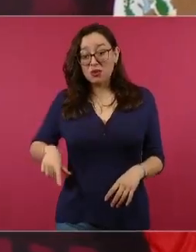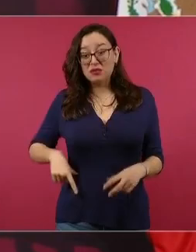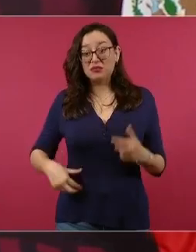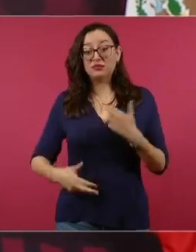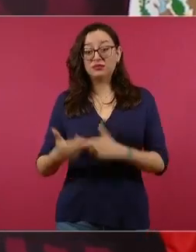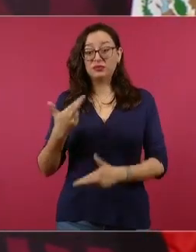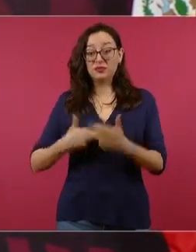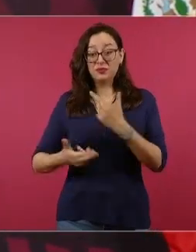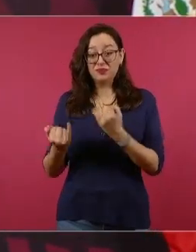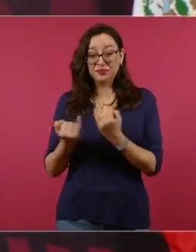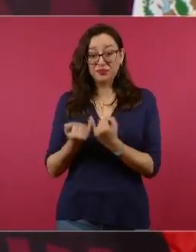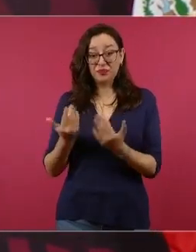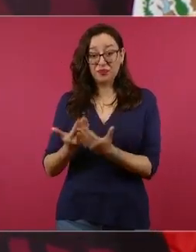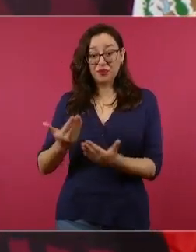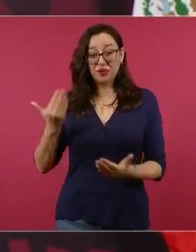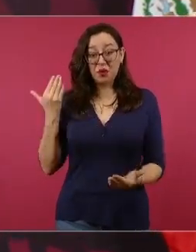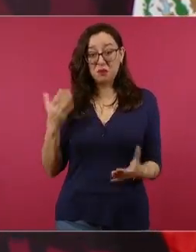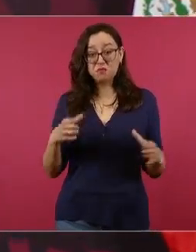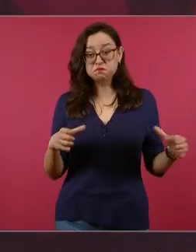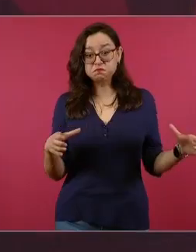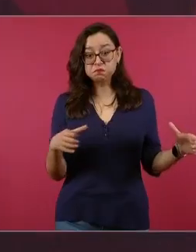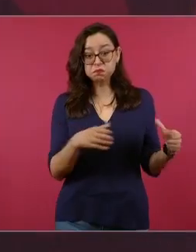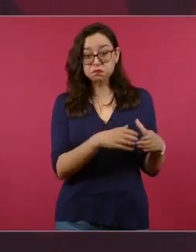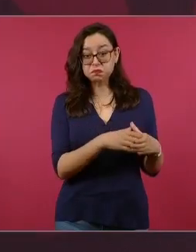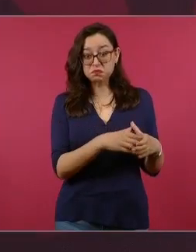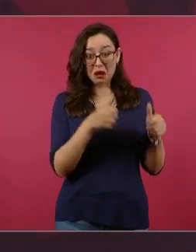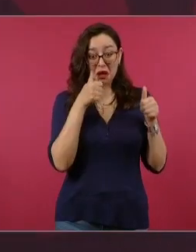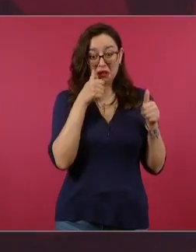atender solo a una minoría,